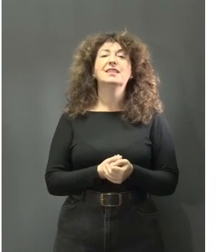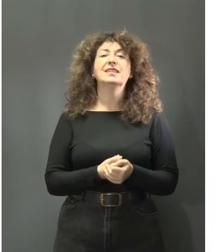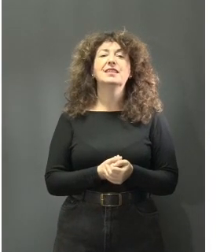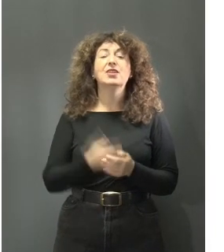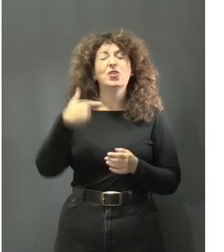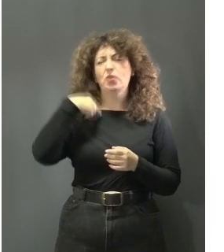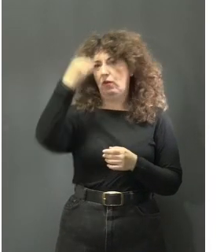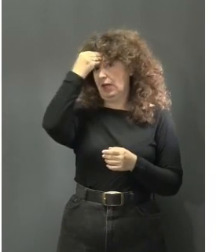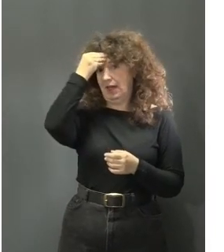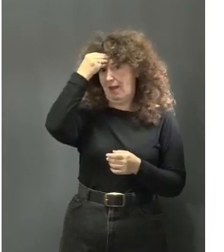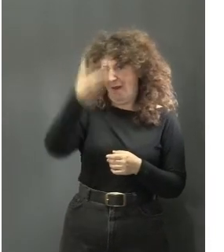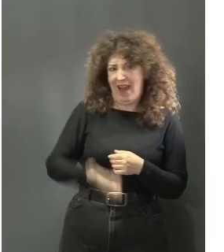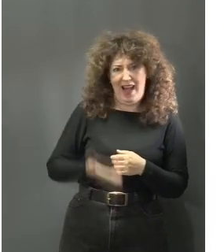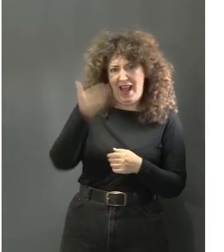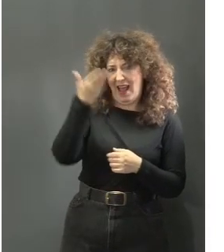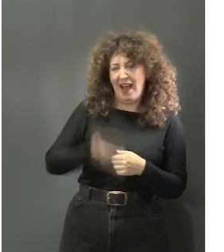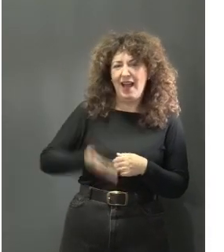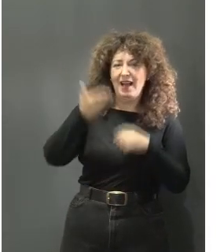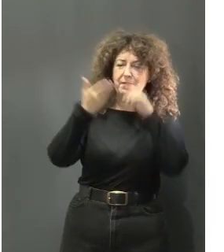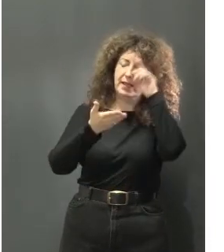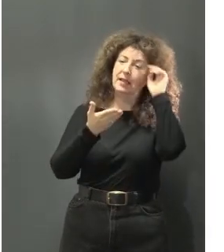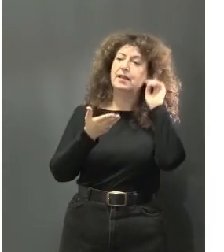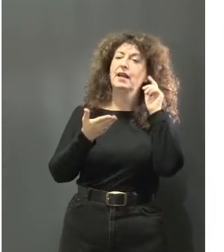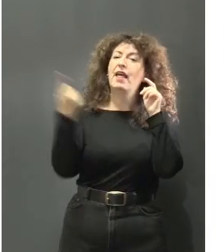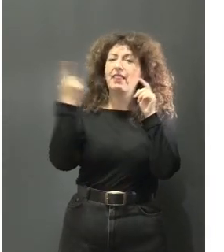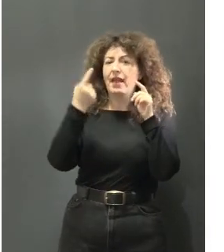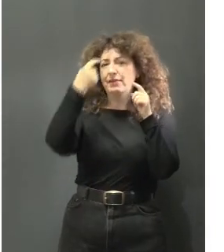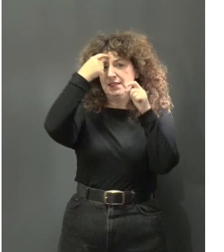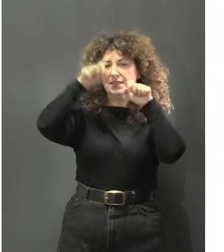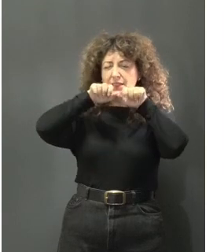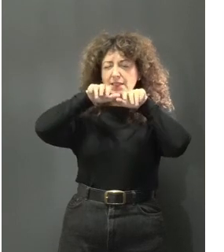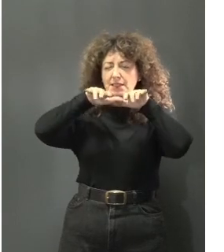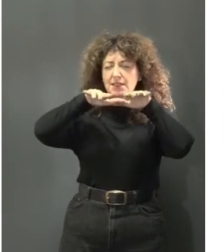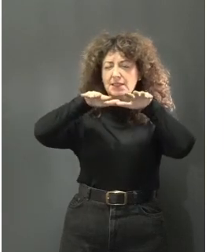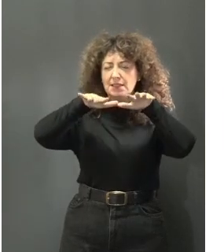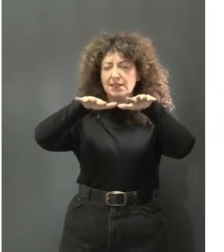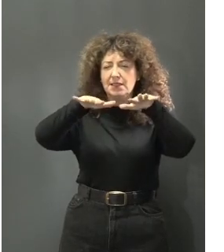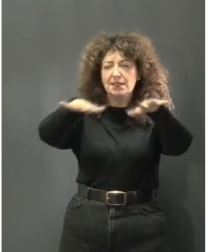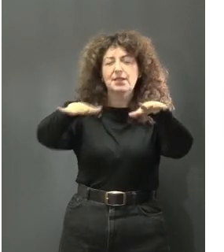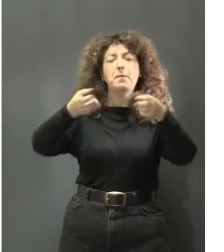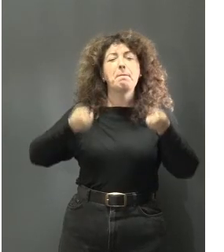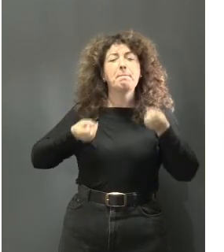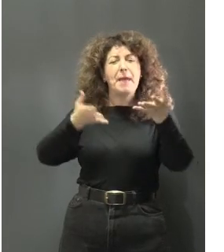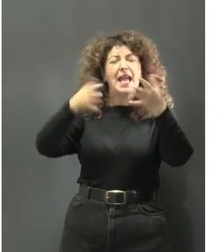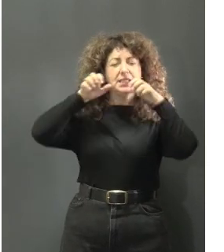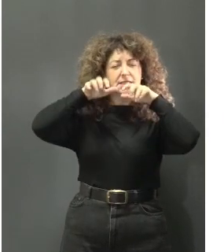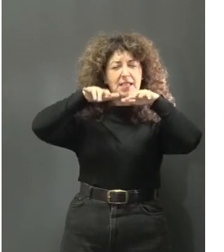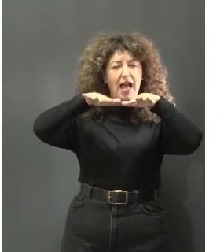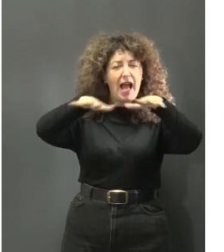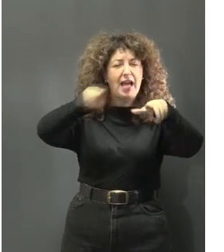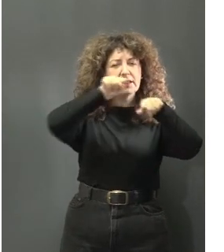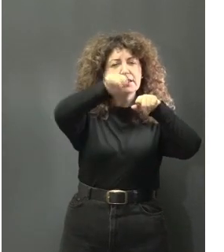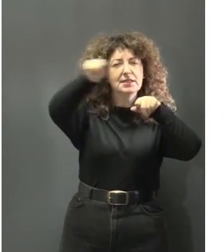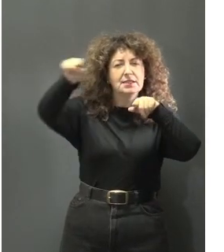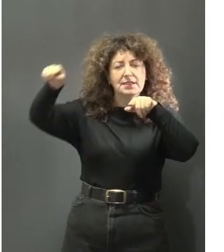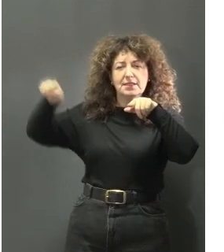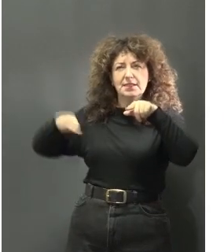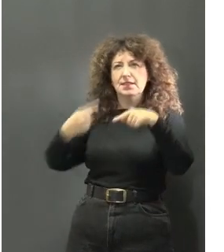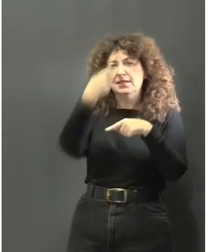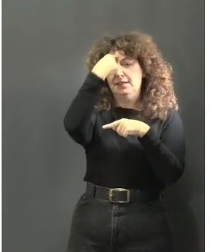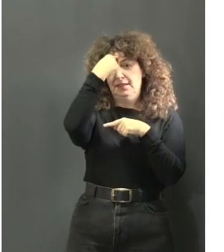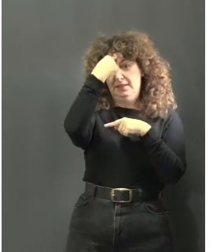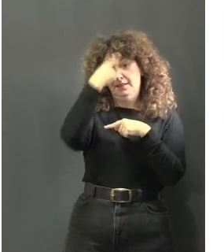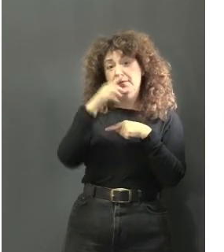es clave que vaya calando el mensaje de la accesibilidad cognitiva, hay que tenerla